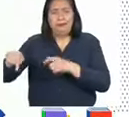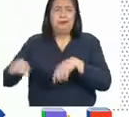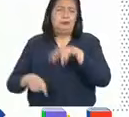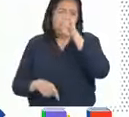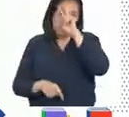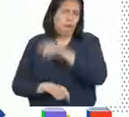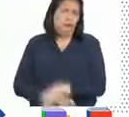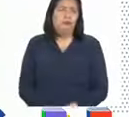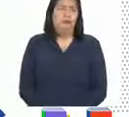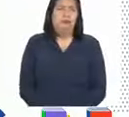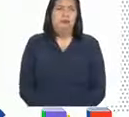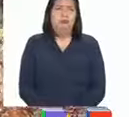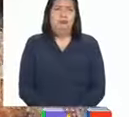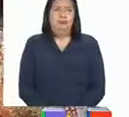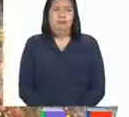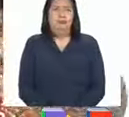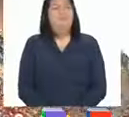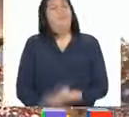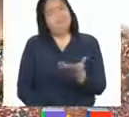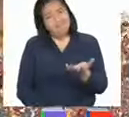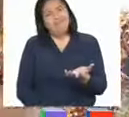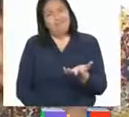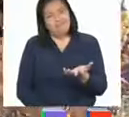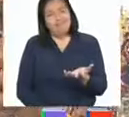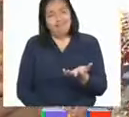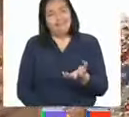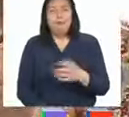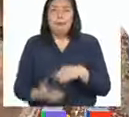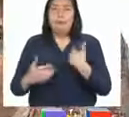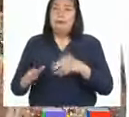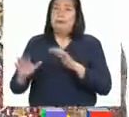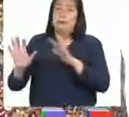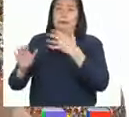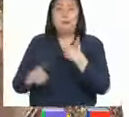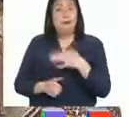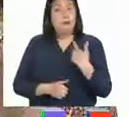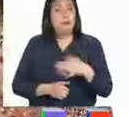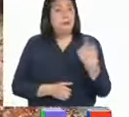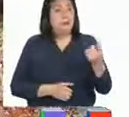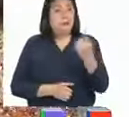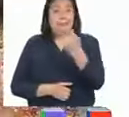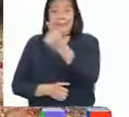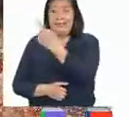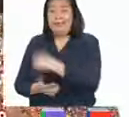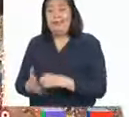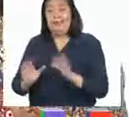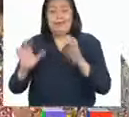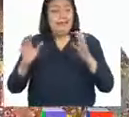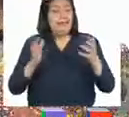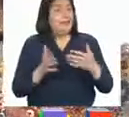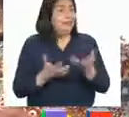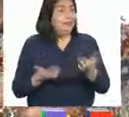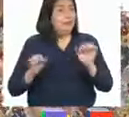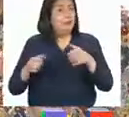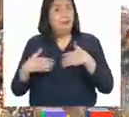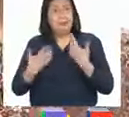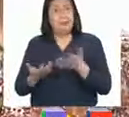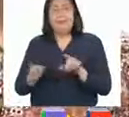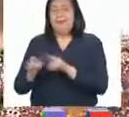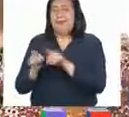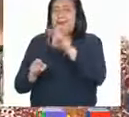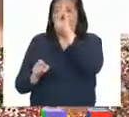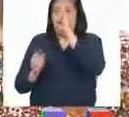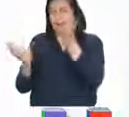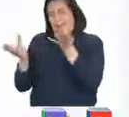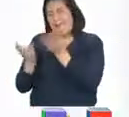en todo el país. Sí, pues. Pero sería genial, por ejemplo, que cada uno de nuestros salones de clase pudiera ser como un Perú